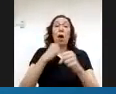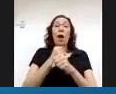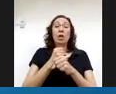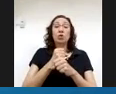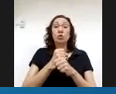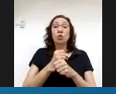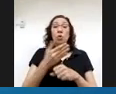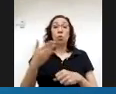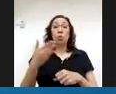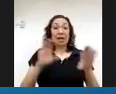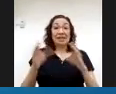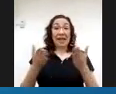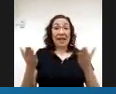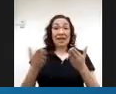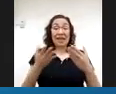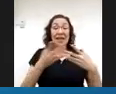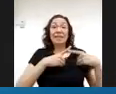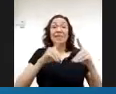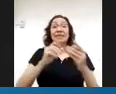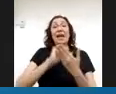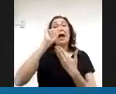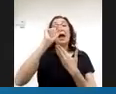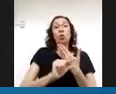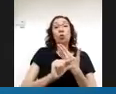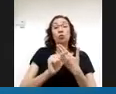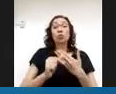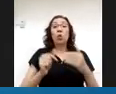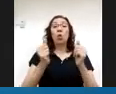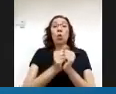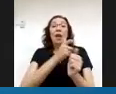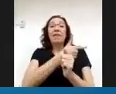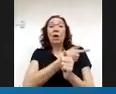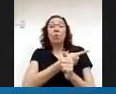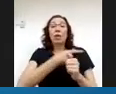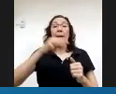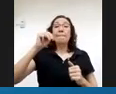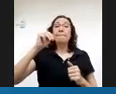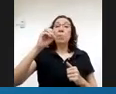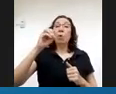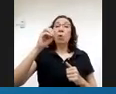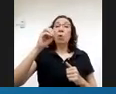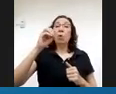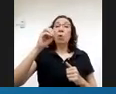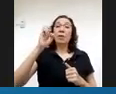cosa que se está haciendo acá desde agosto, con la vacuna de Moderna o Pfizer.